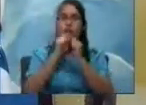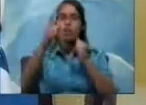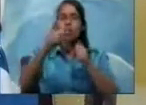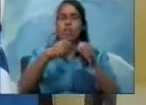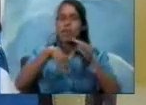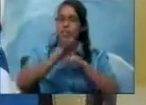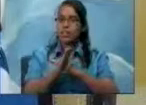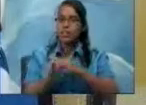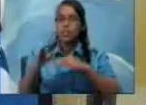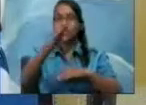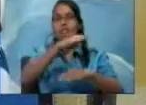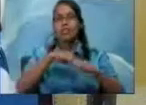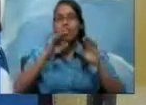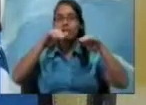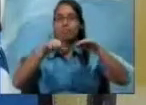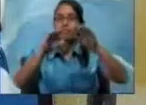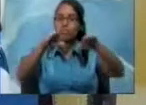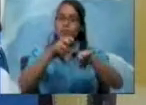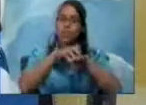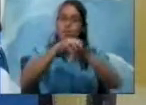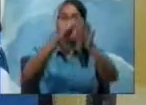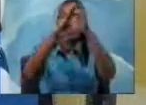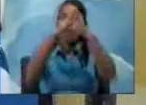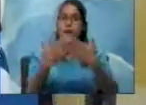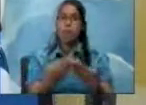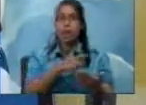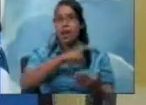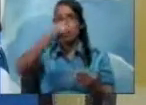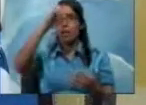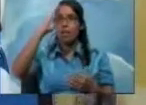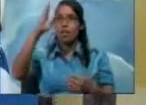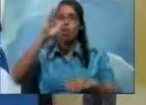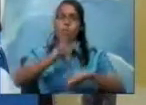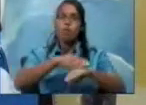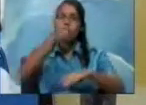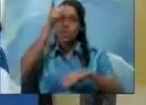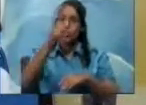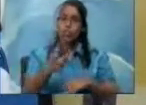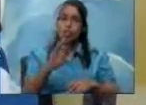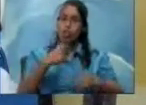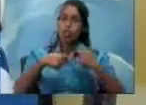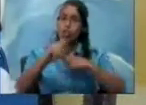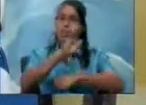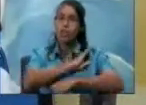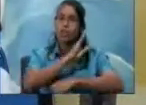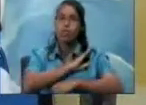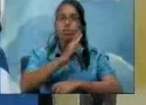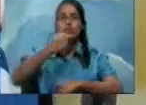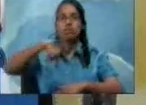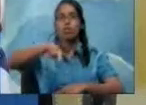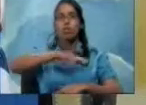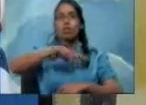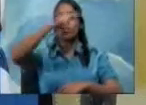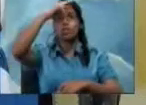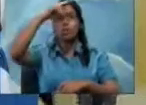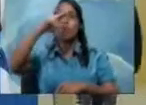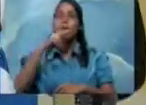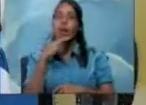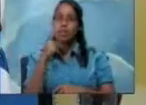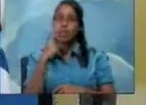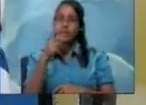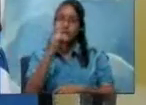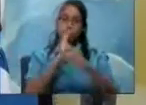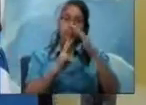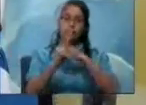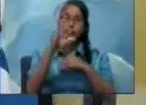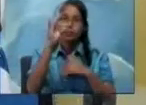Caribe llevando la palabra del señor Porque esos son los negocios de nuestro padre dice el versículo 8 y